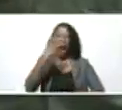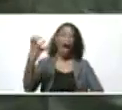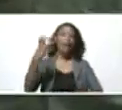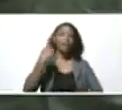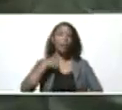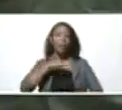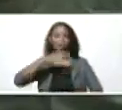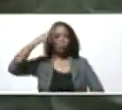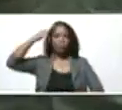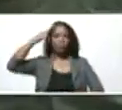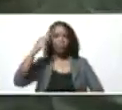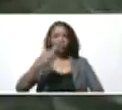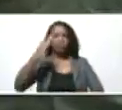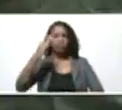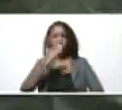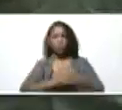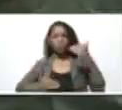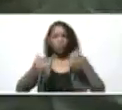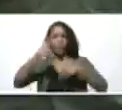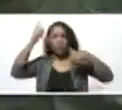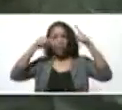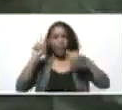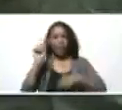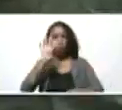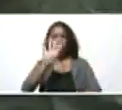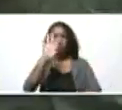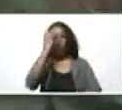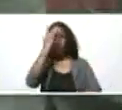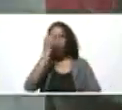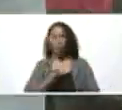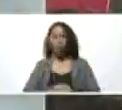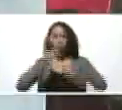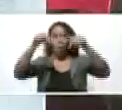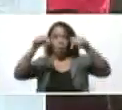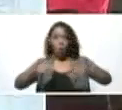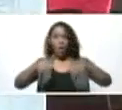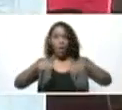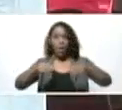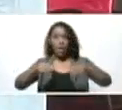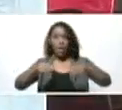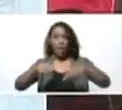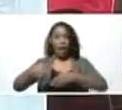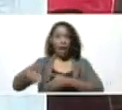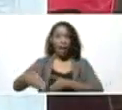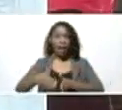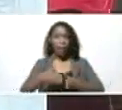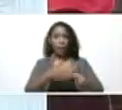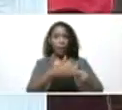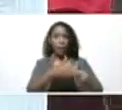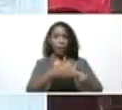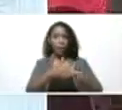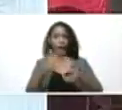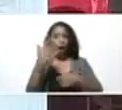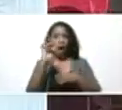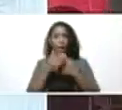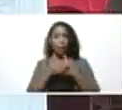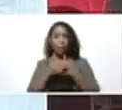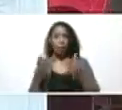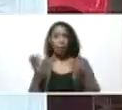nuestro comandante supremo Hugo Chávez aquel 4 de febrero. Hoy el camino está abierto.